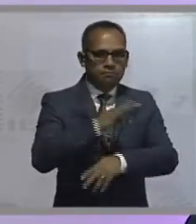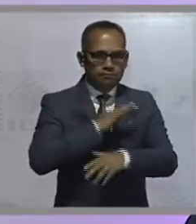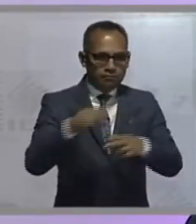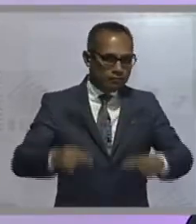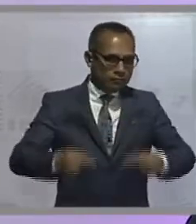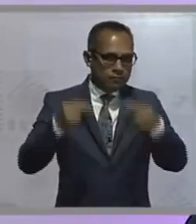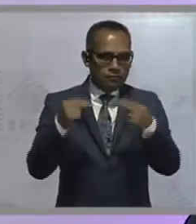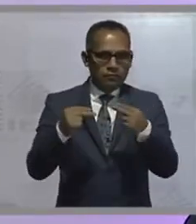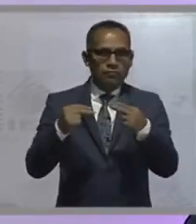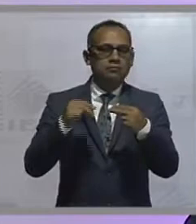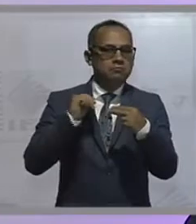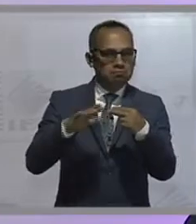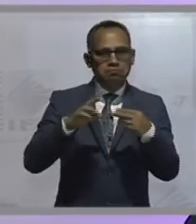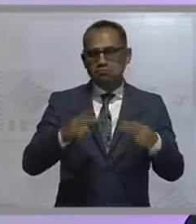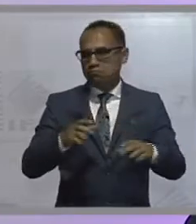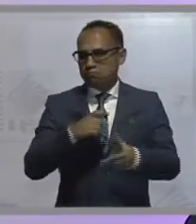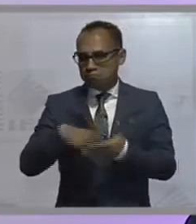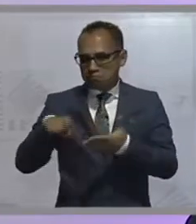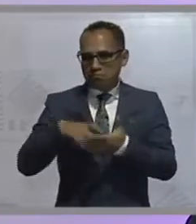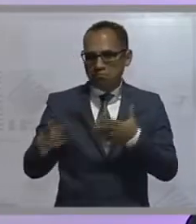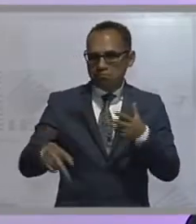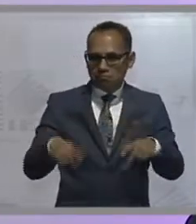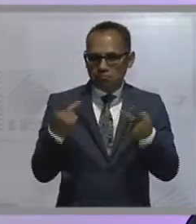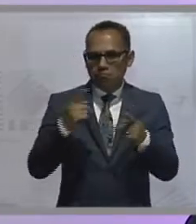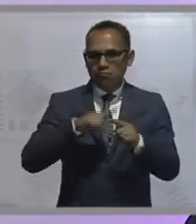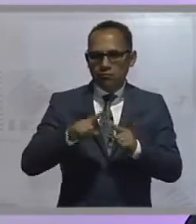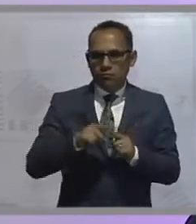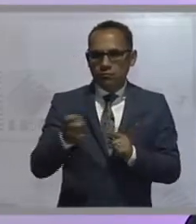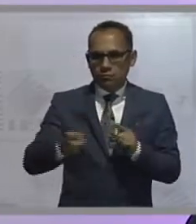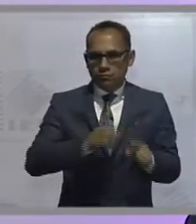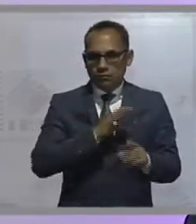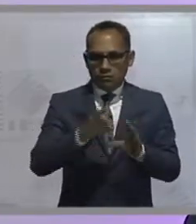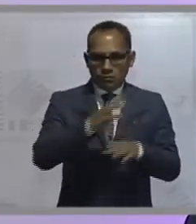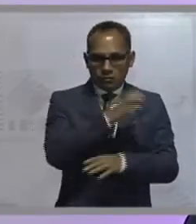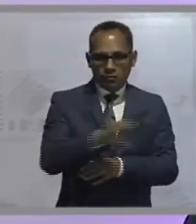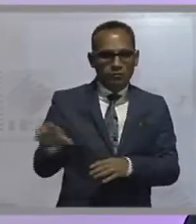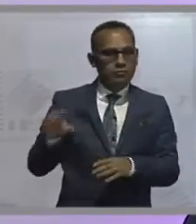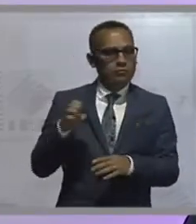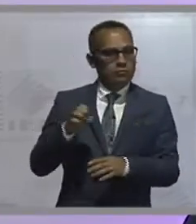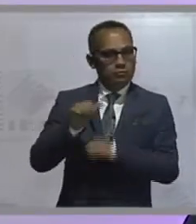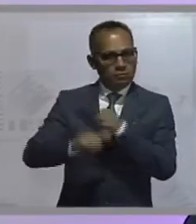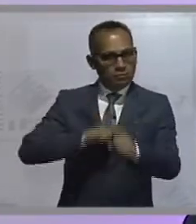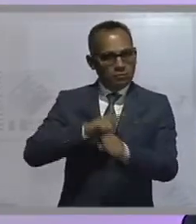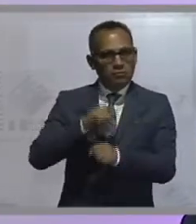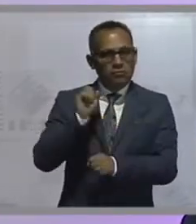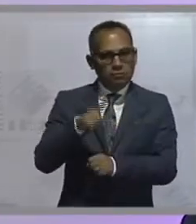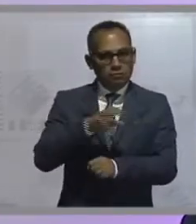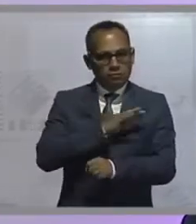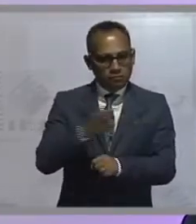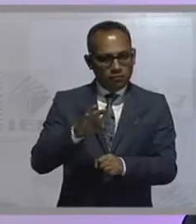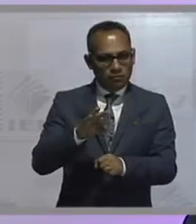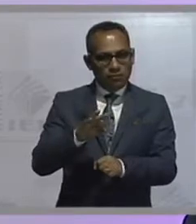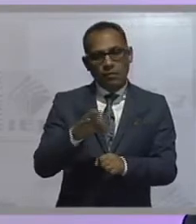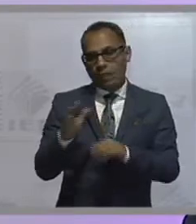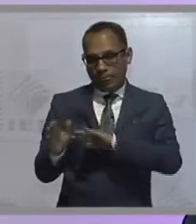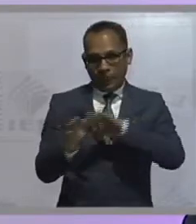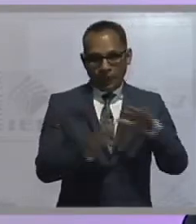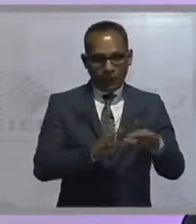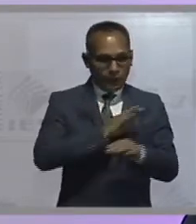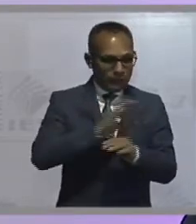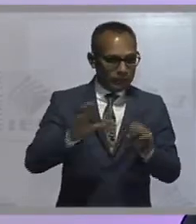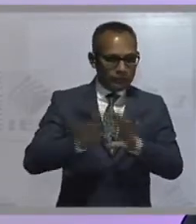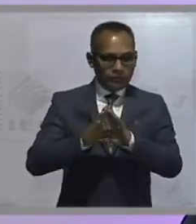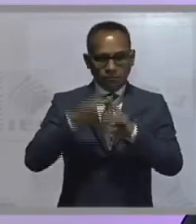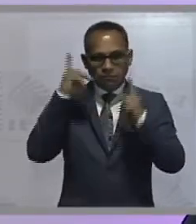del campo y del ganado impulsar decididamente la actividad turística que nos brinda tener un